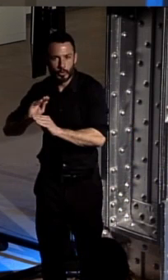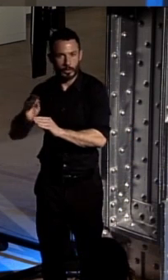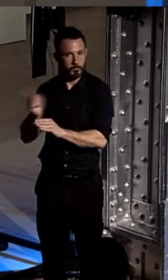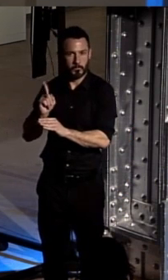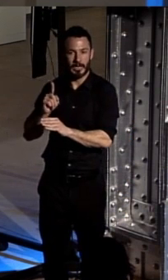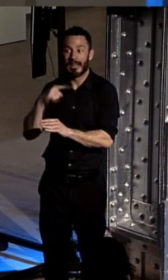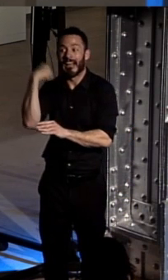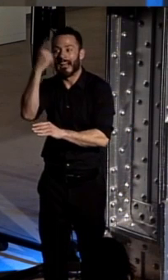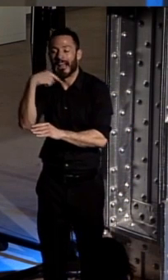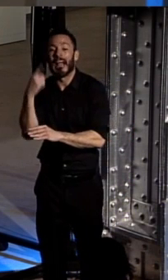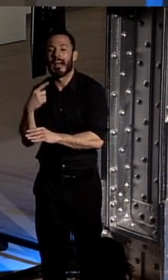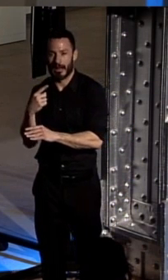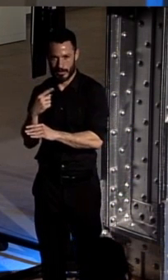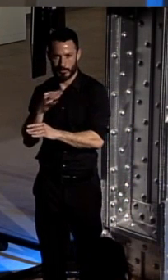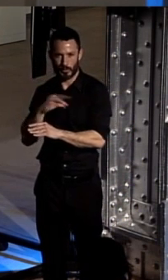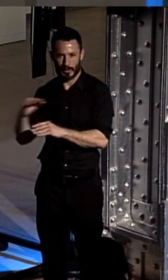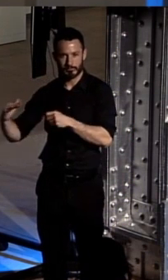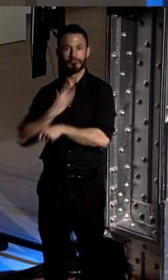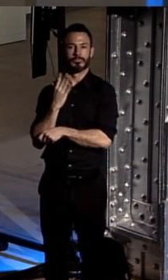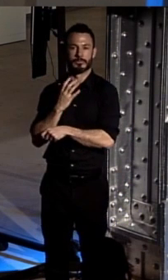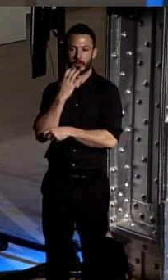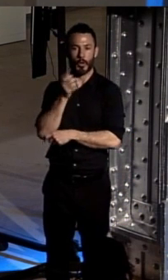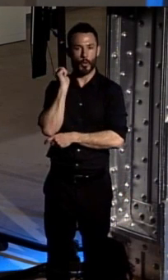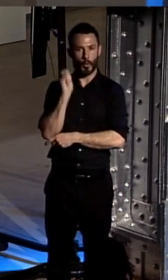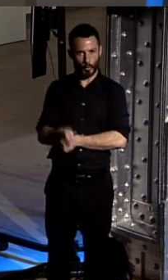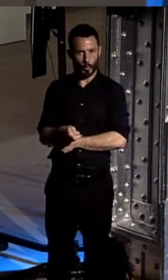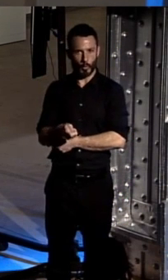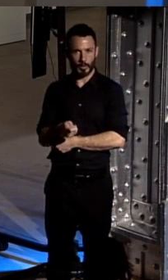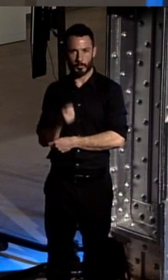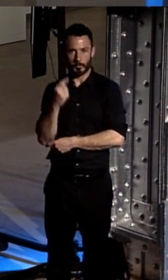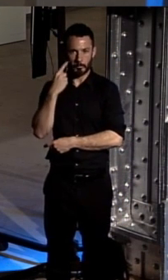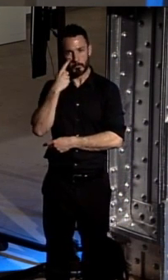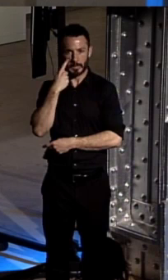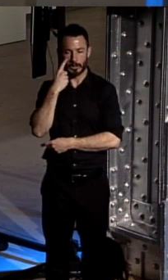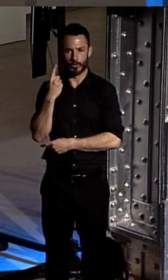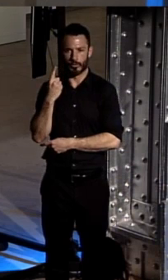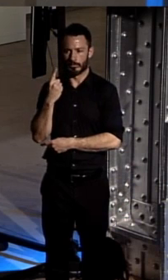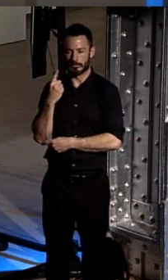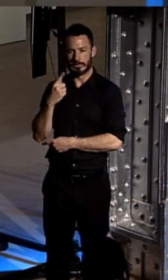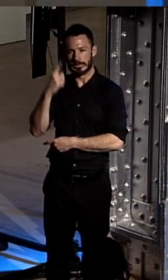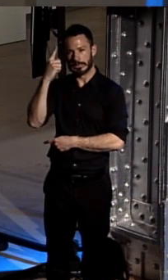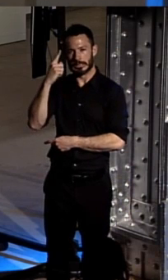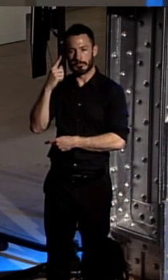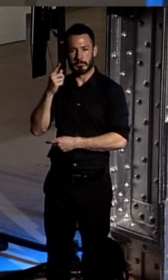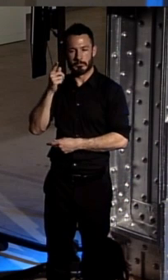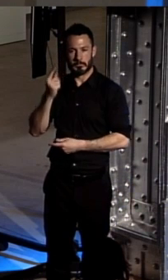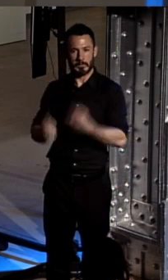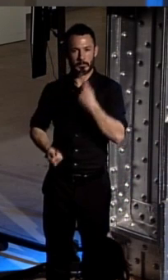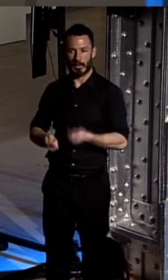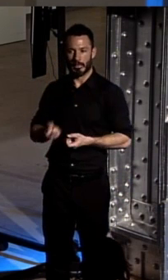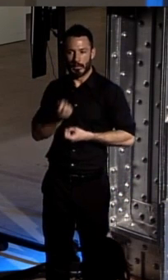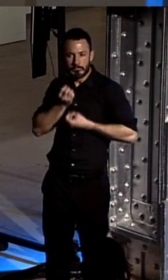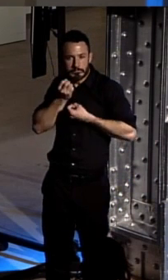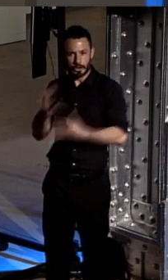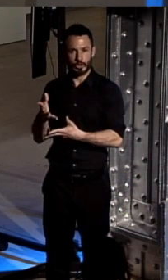que porta. Un juez, que es un experto perito máximo en tomar decisiones, dicta decisiones reales de la